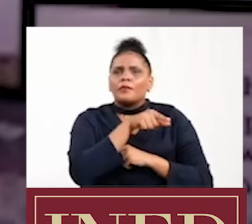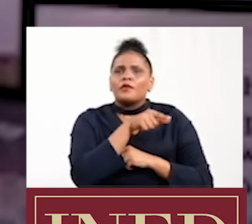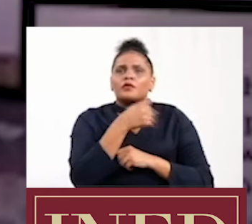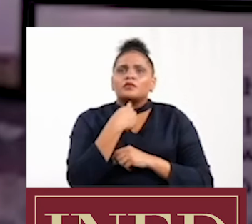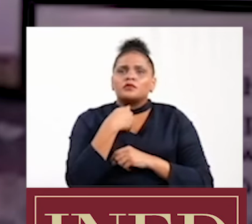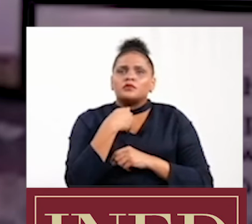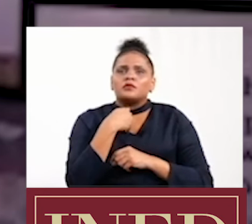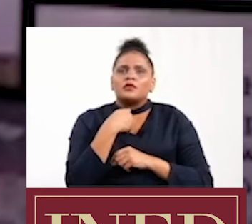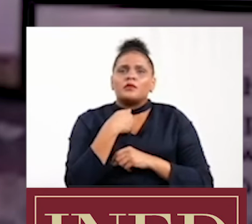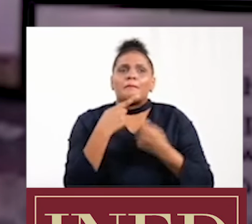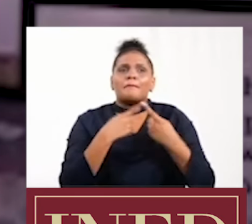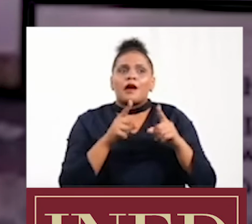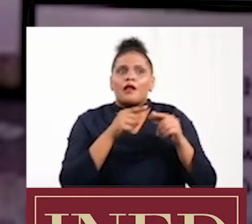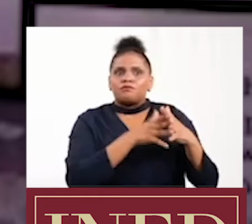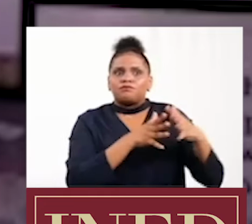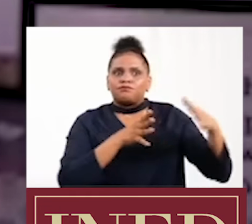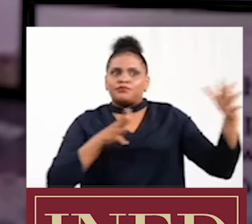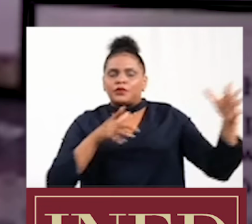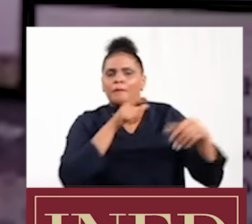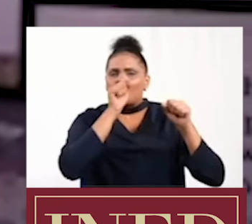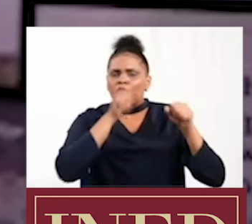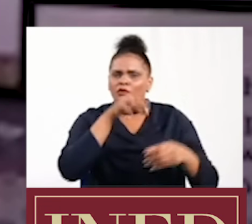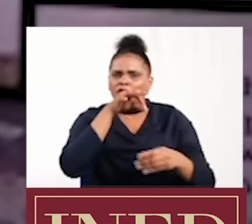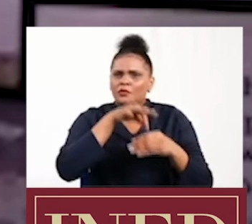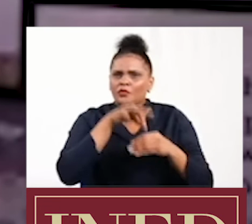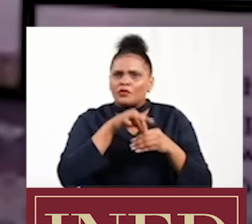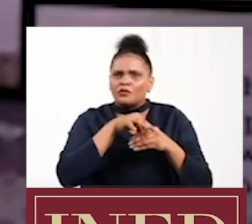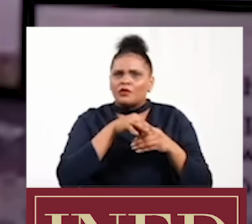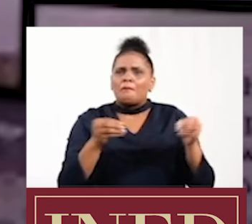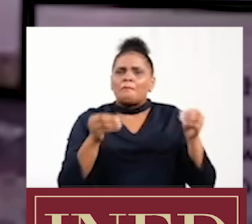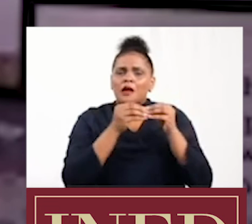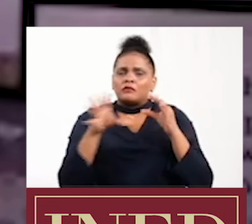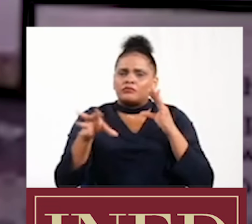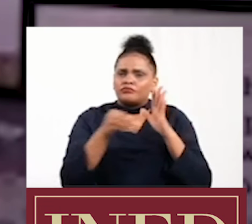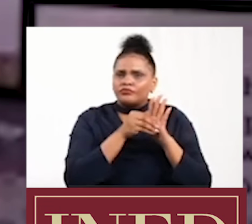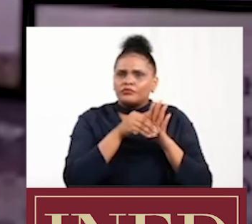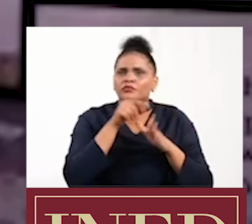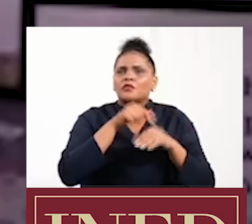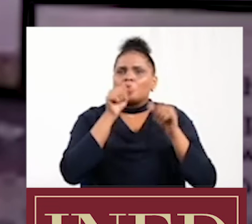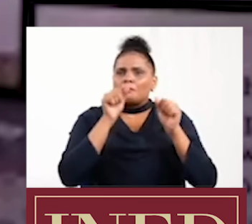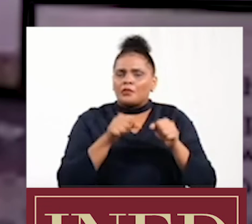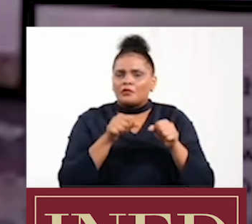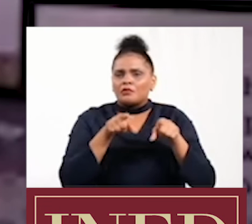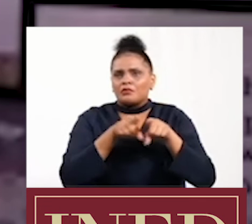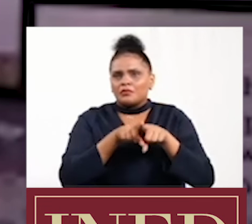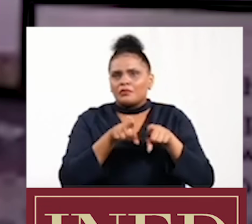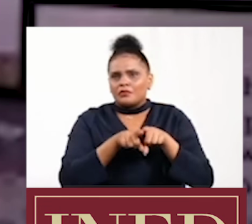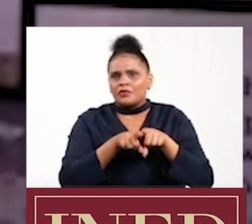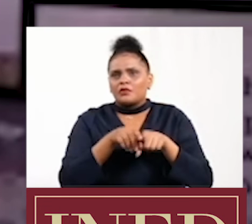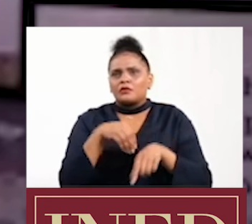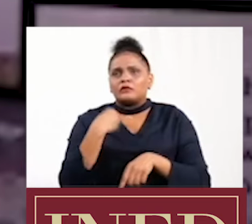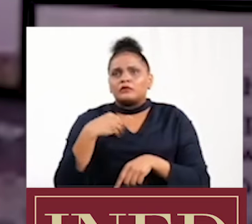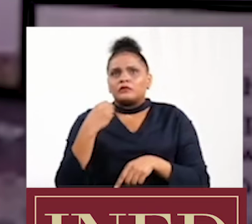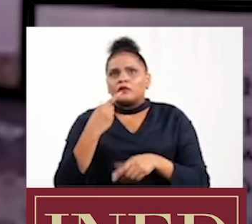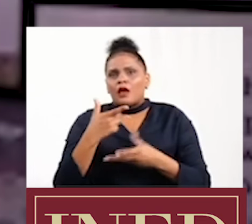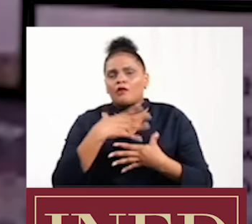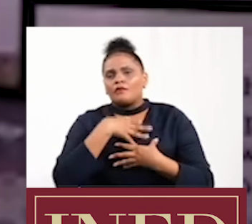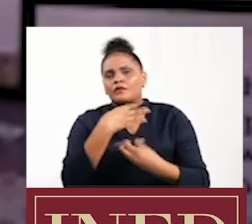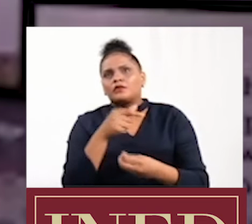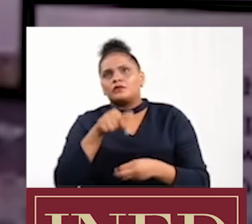estratégicamente para ampliar su base electoral además en un contexto en el cual los partidos también que están sufriendo la